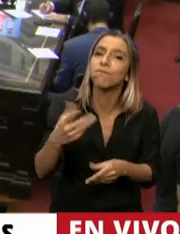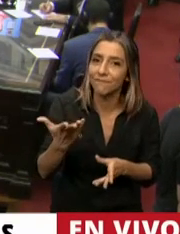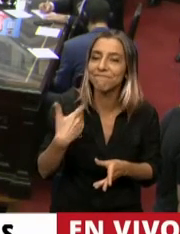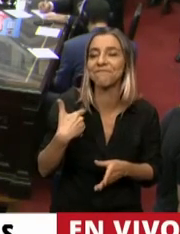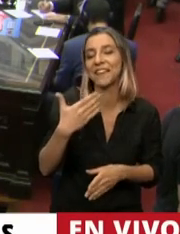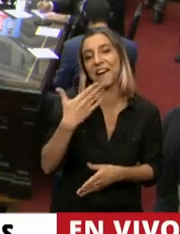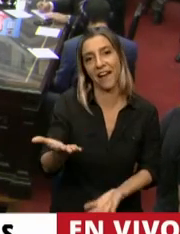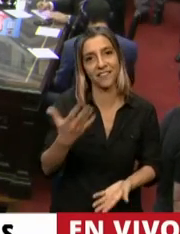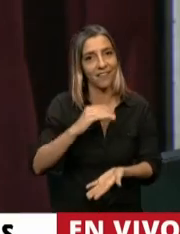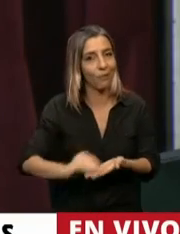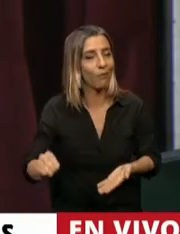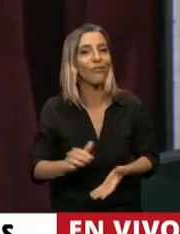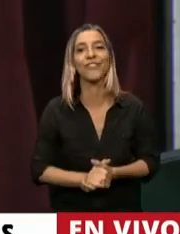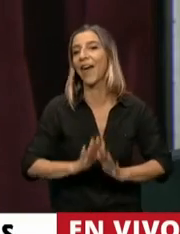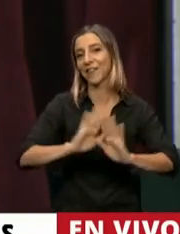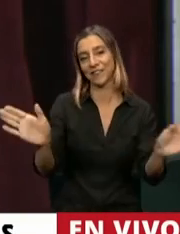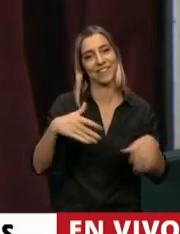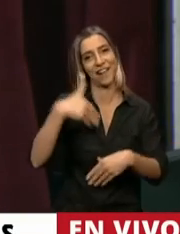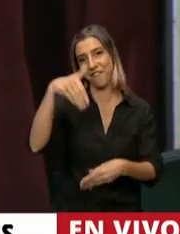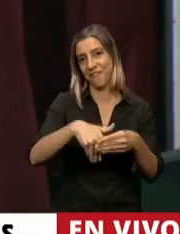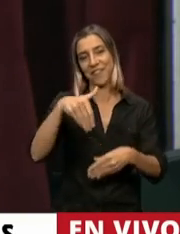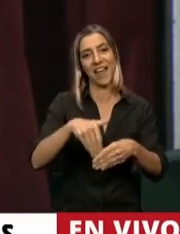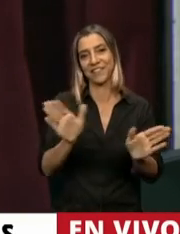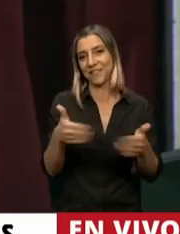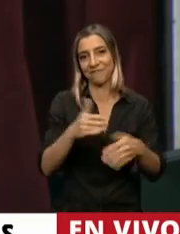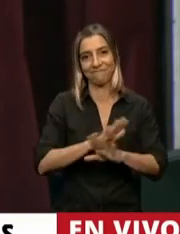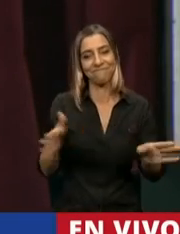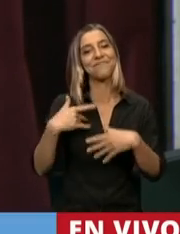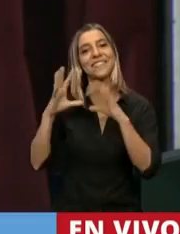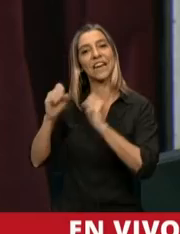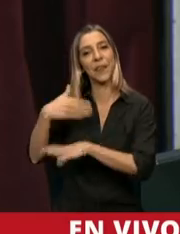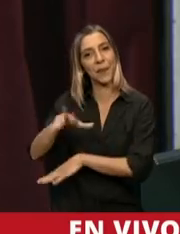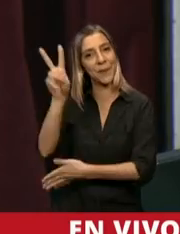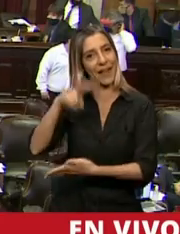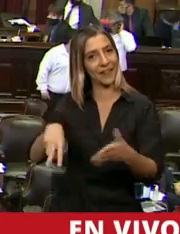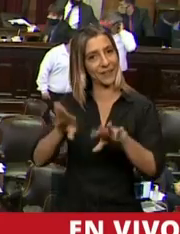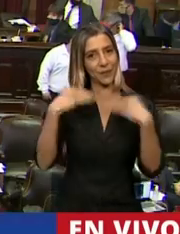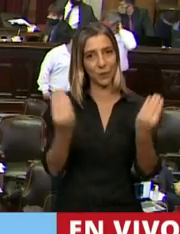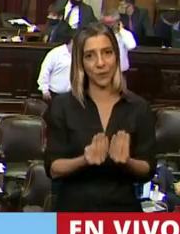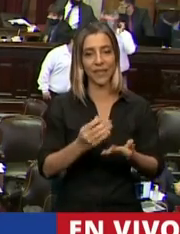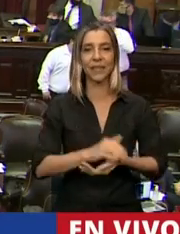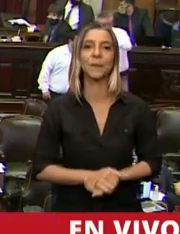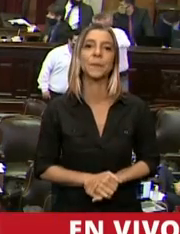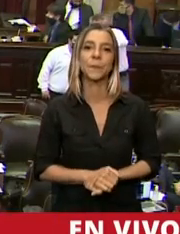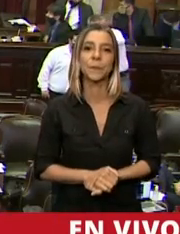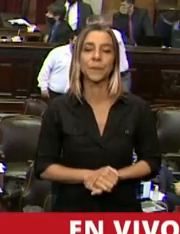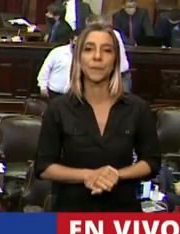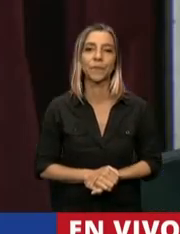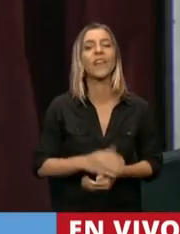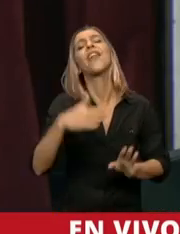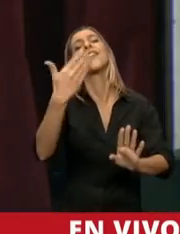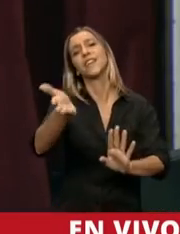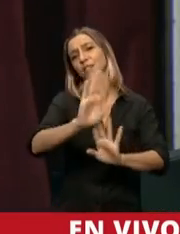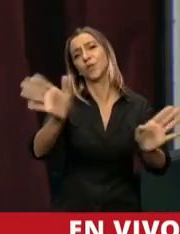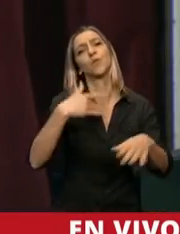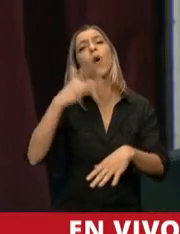se cierra la votación por secretaria sea la lectura del resultado después le doy la